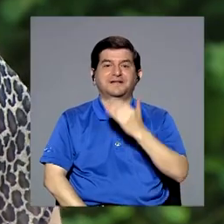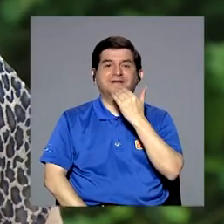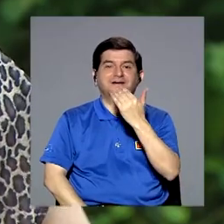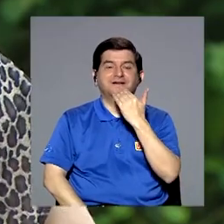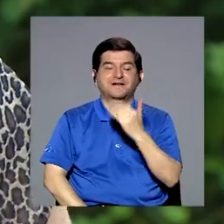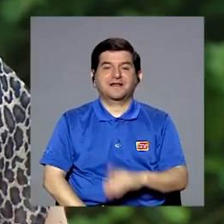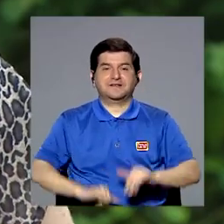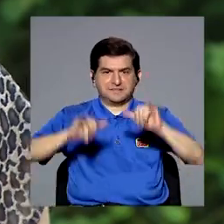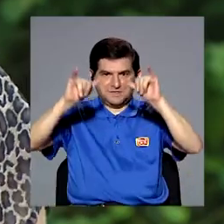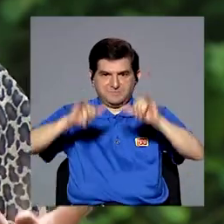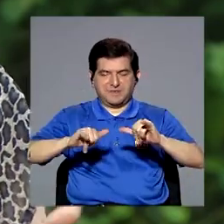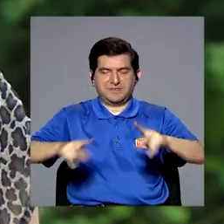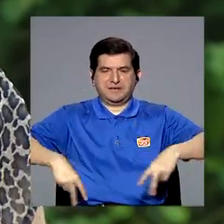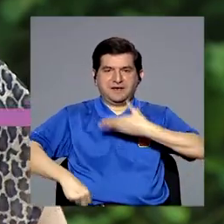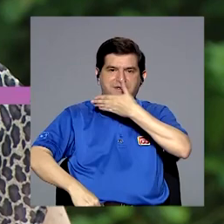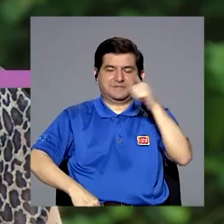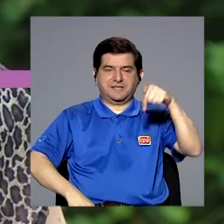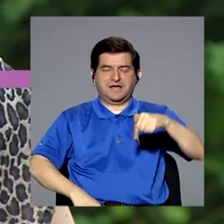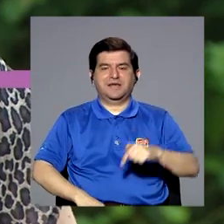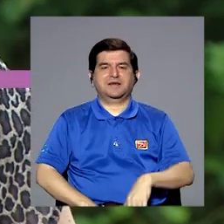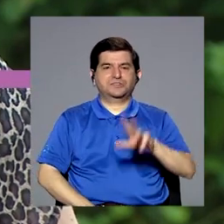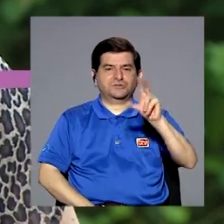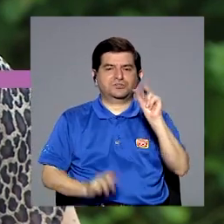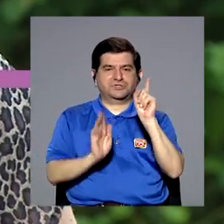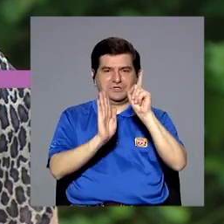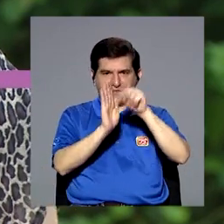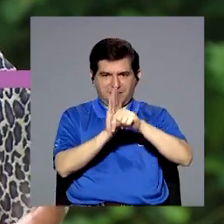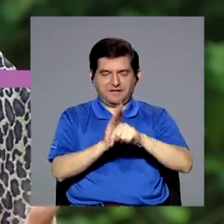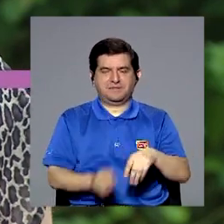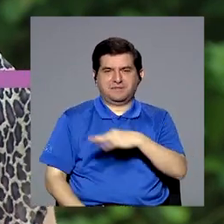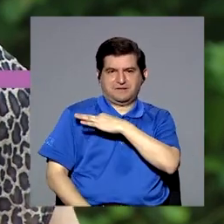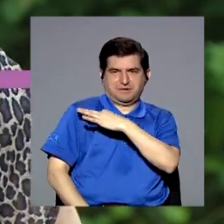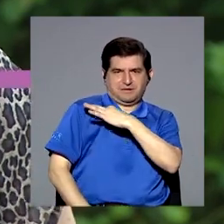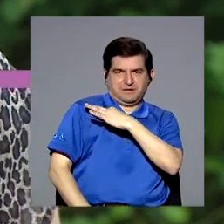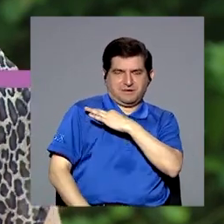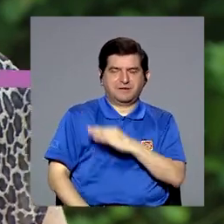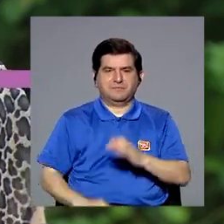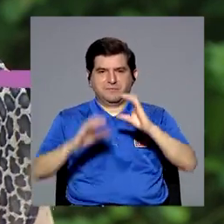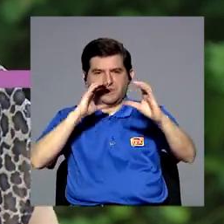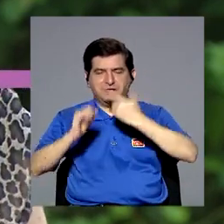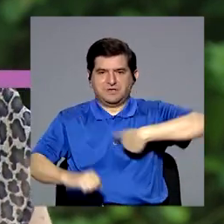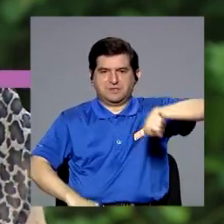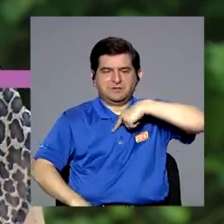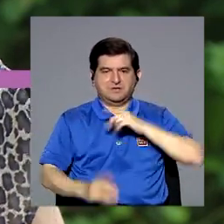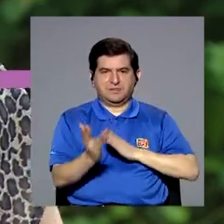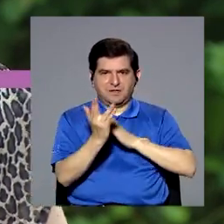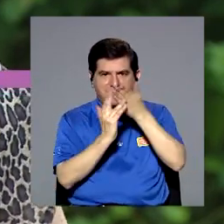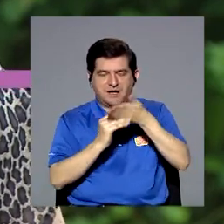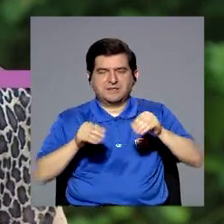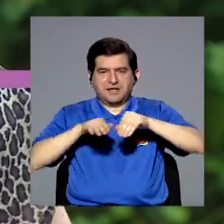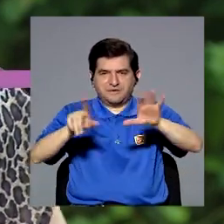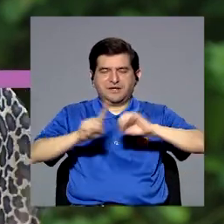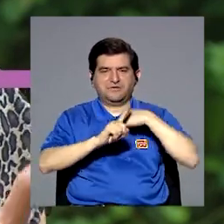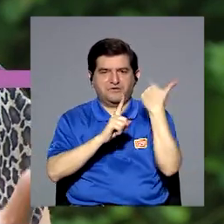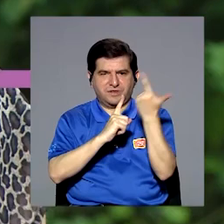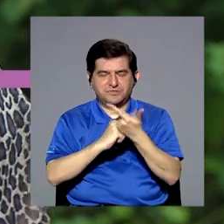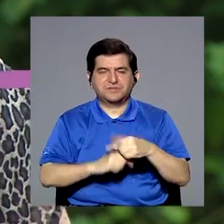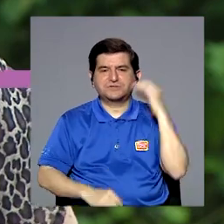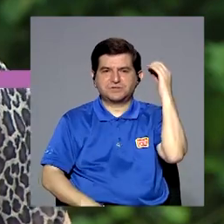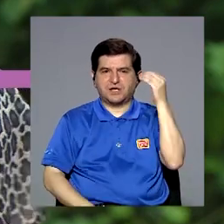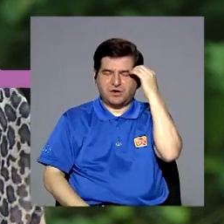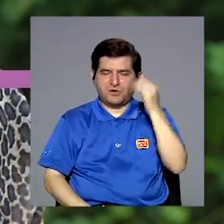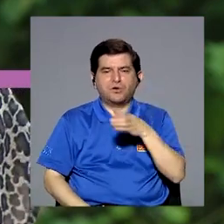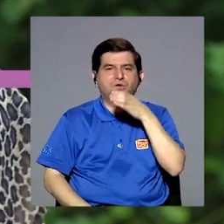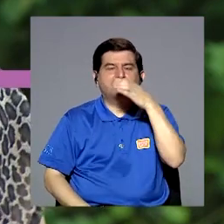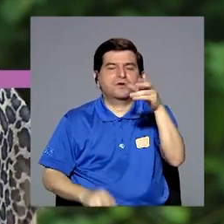Muchas gracias por haber permanecido con Vivir Mejor durante esta media hora. Le invito a que se comunique con nosotros a través de nuestras redes sociales y nos dé su